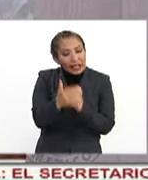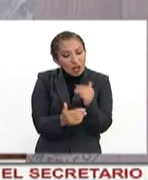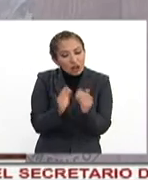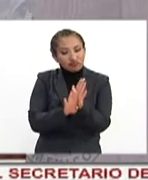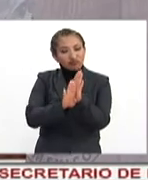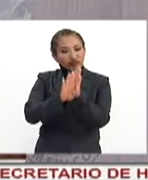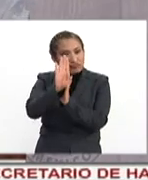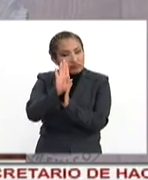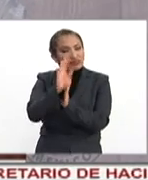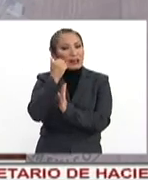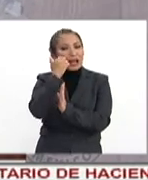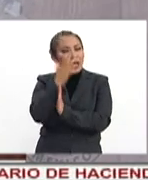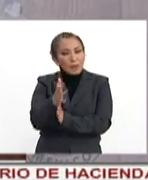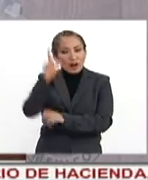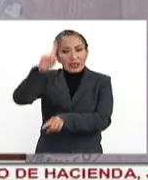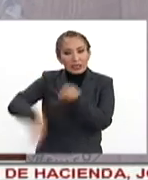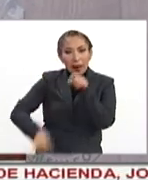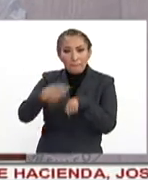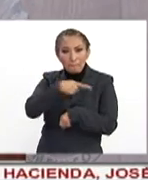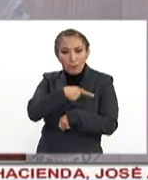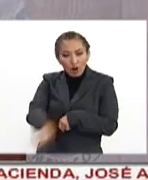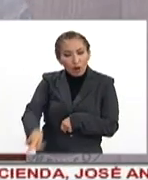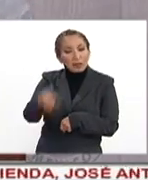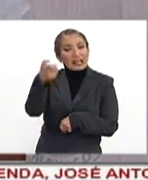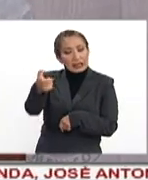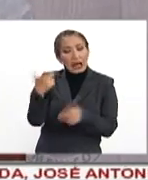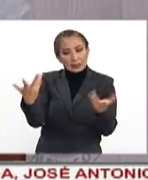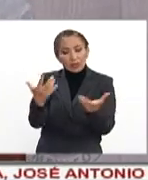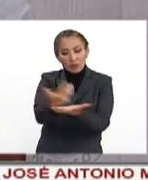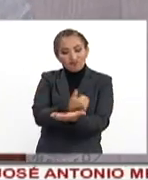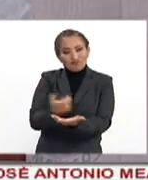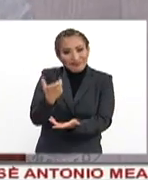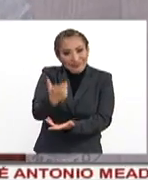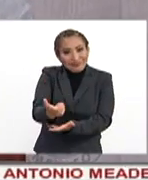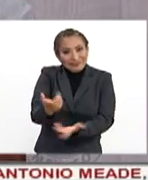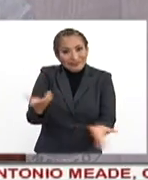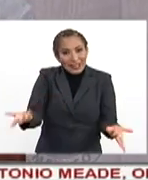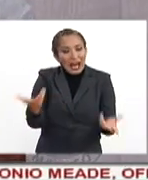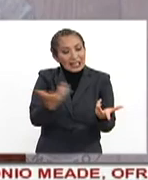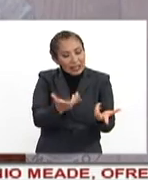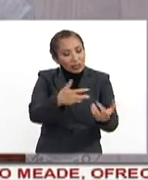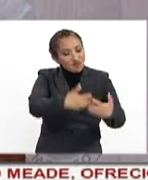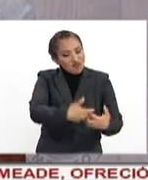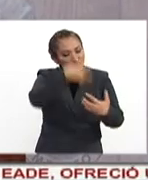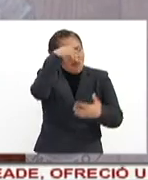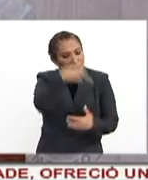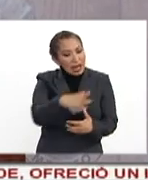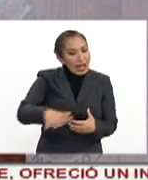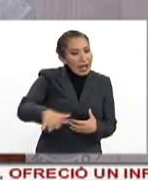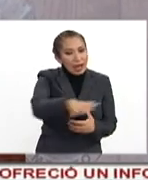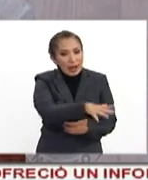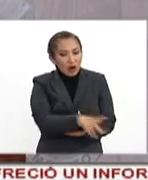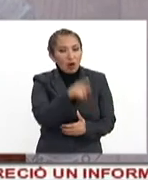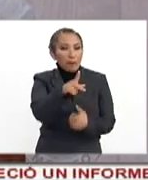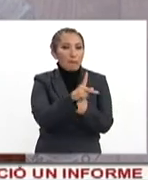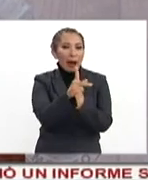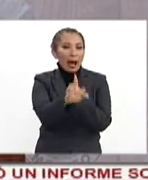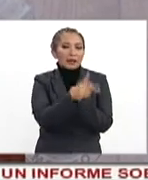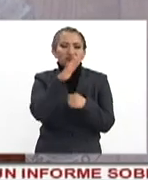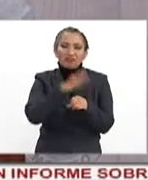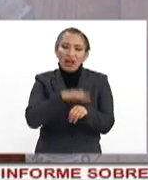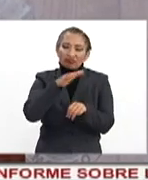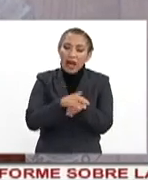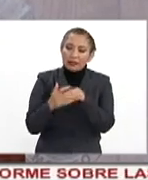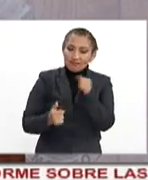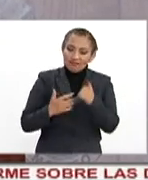queremos crecimiento, queremos combatir la pobreza y es generando riqueza. Es haciendo de México un país cada